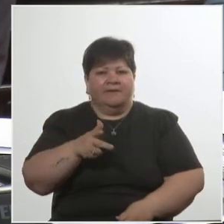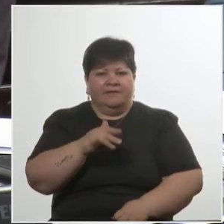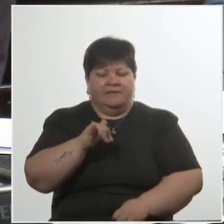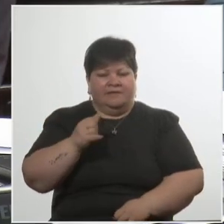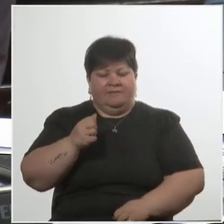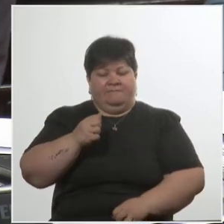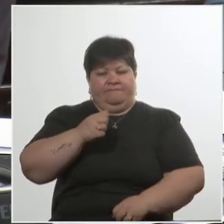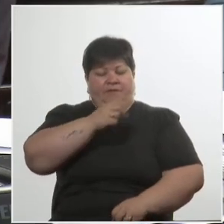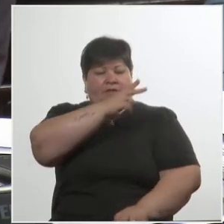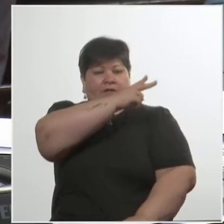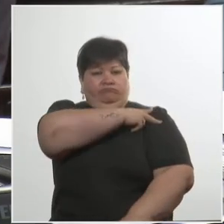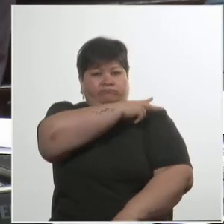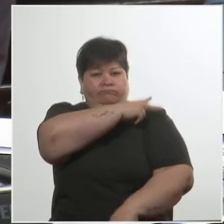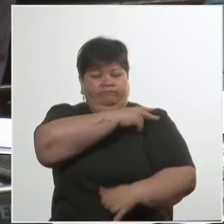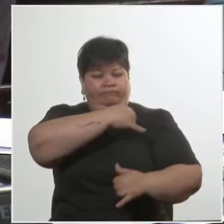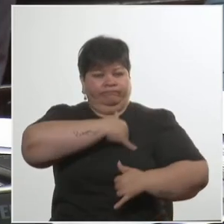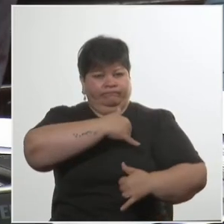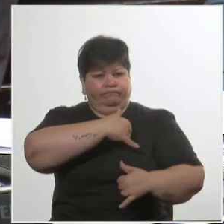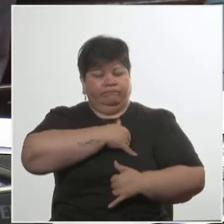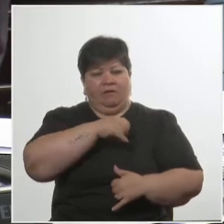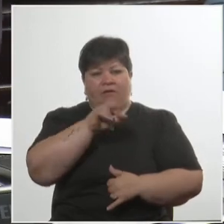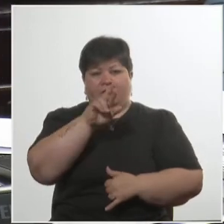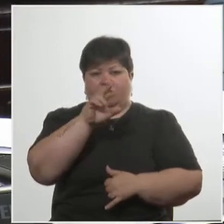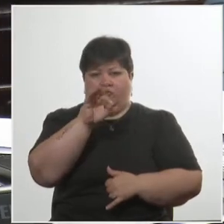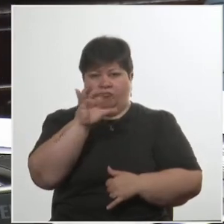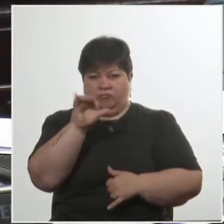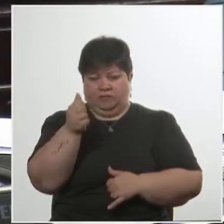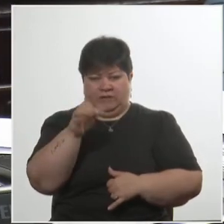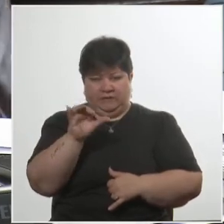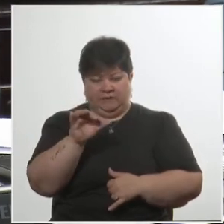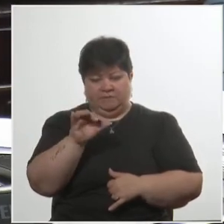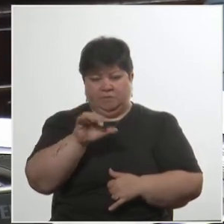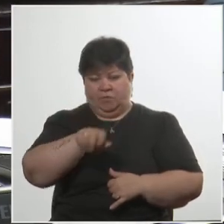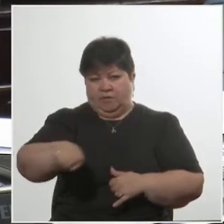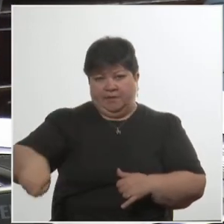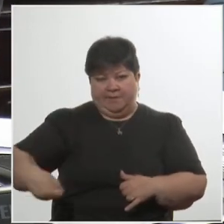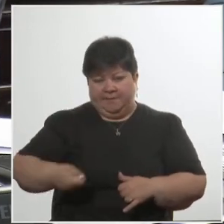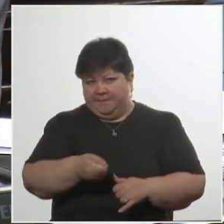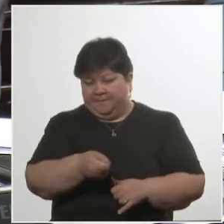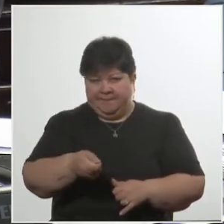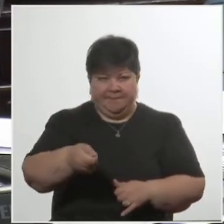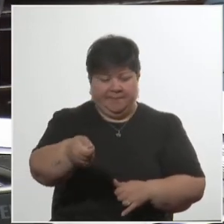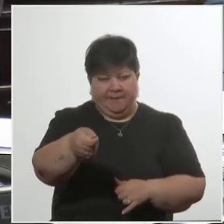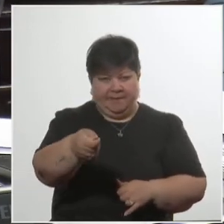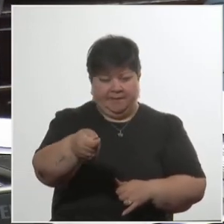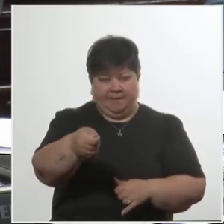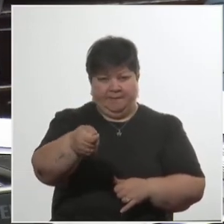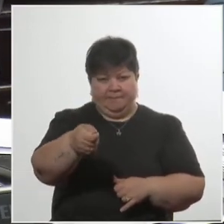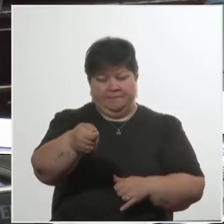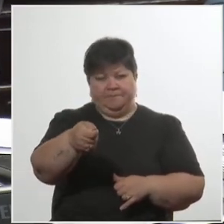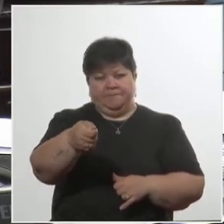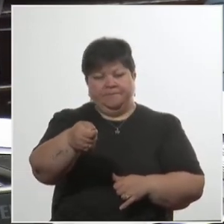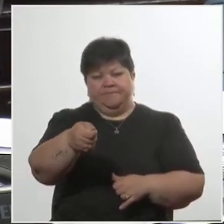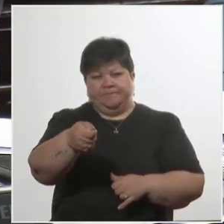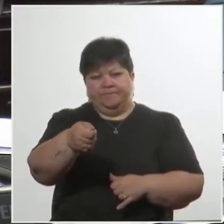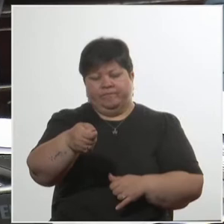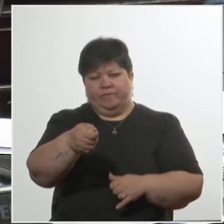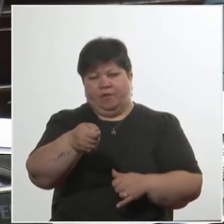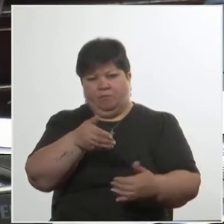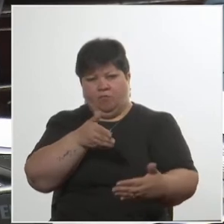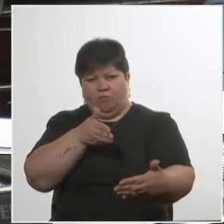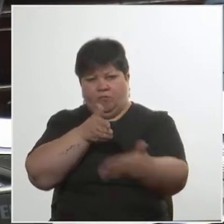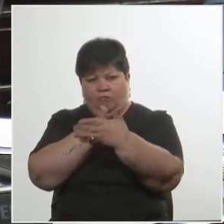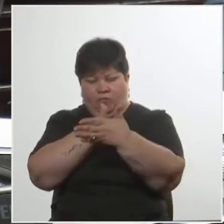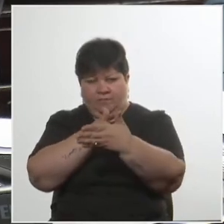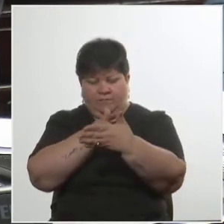rosas con la espada de Lucio mansilla impide El Progreso de la